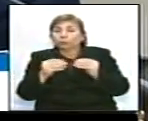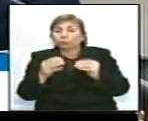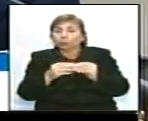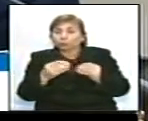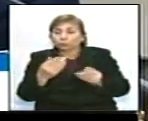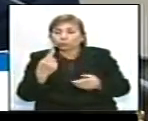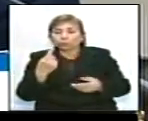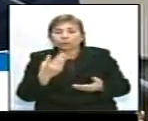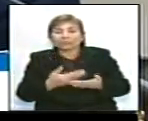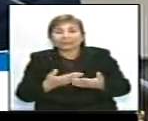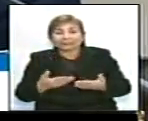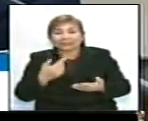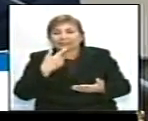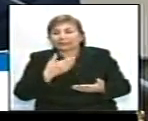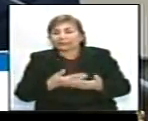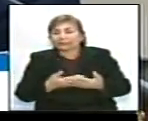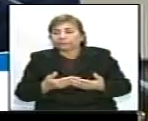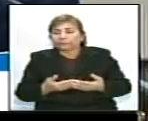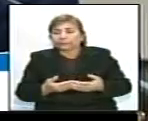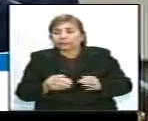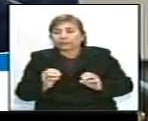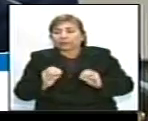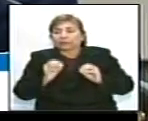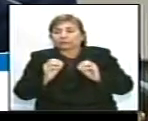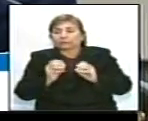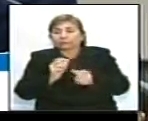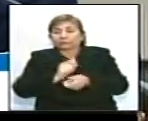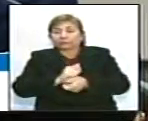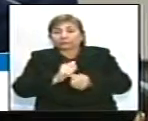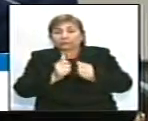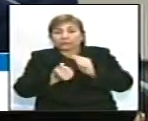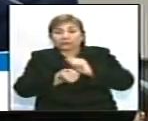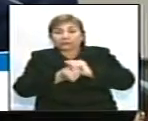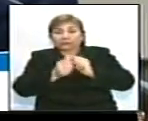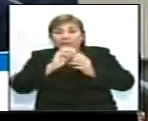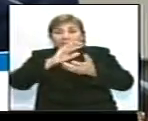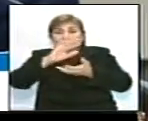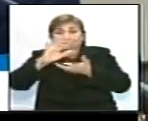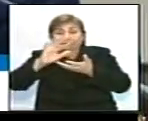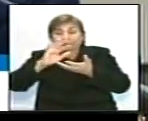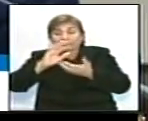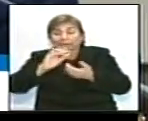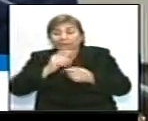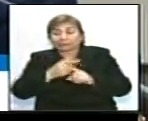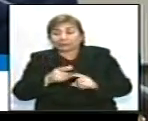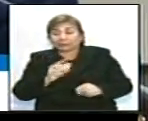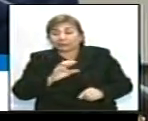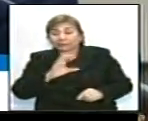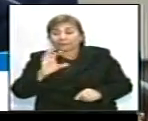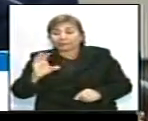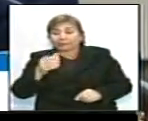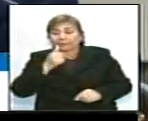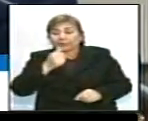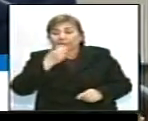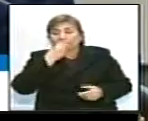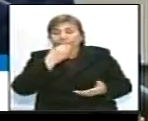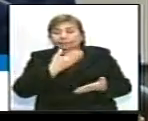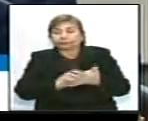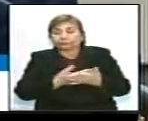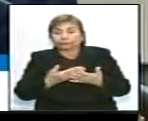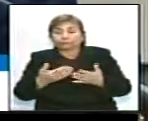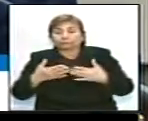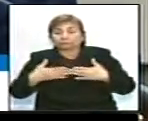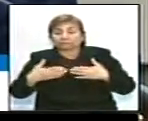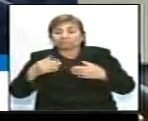Una de ellas, más bien estamos haciendo ahí la reconversión por el tema de cadmio, pero la otra tiene muy buenas condiciones para